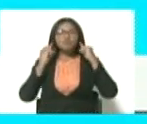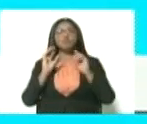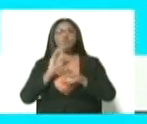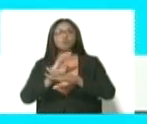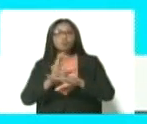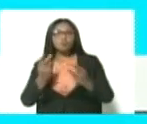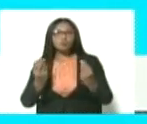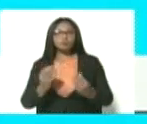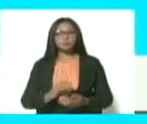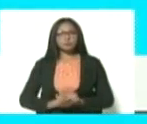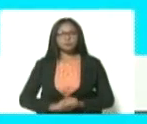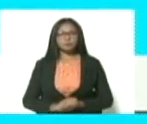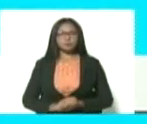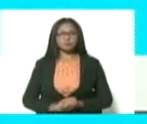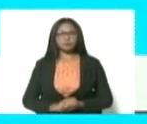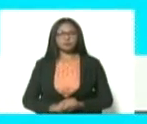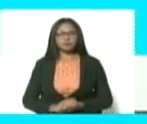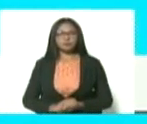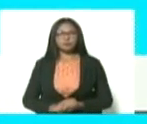De